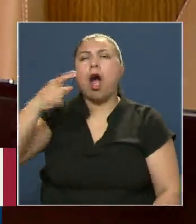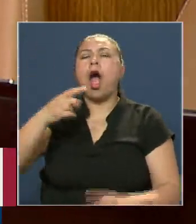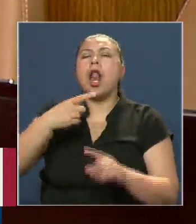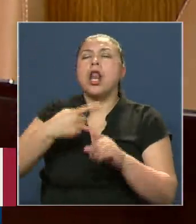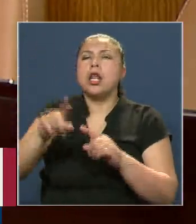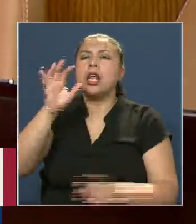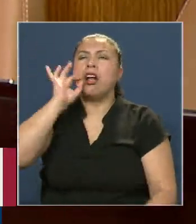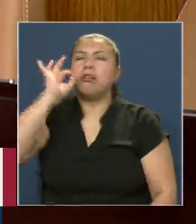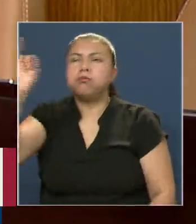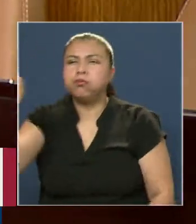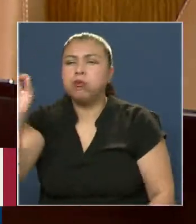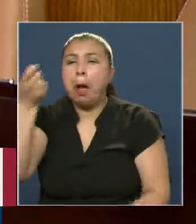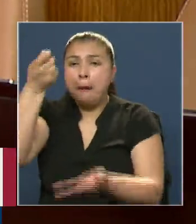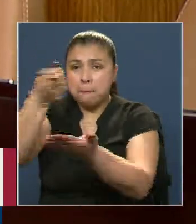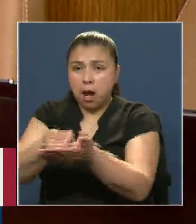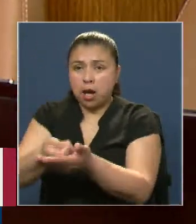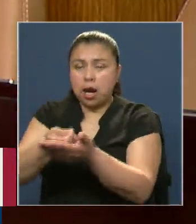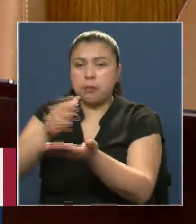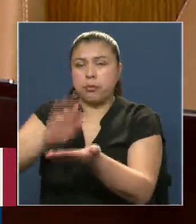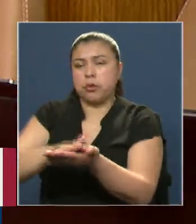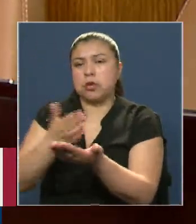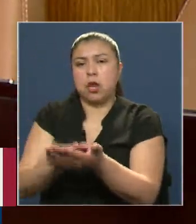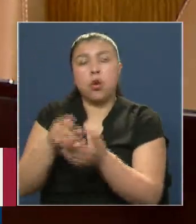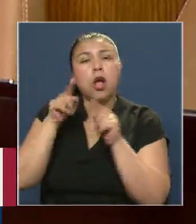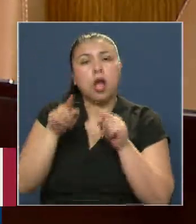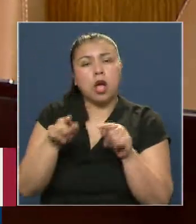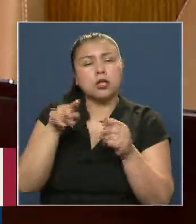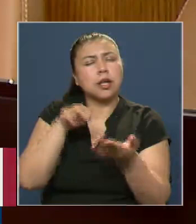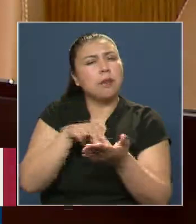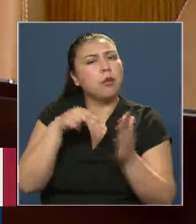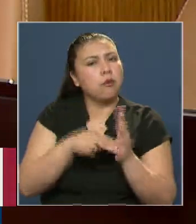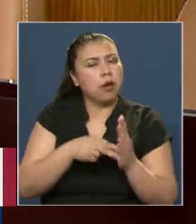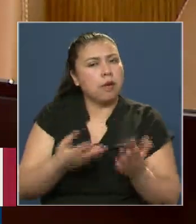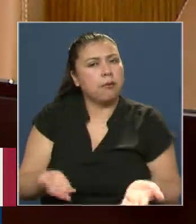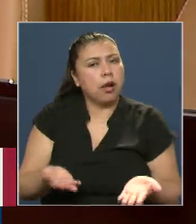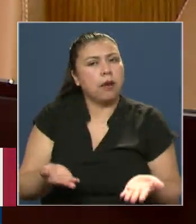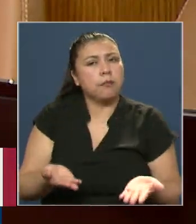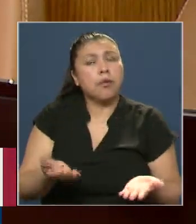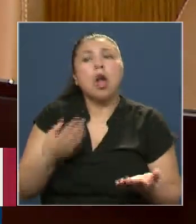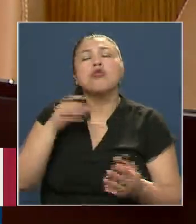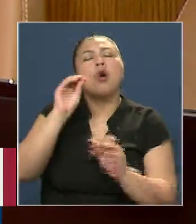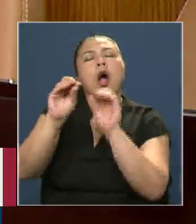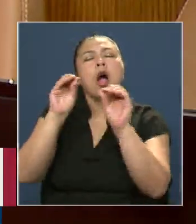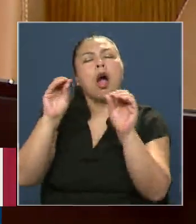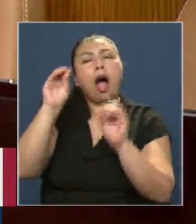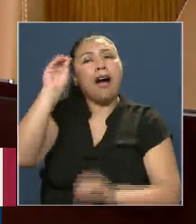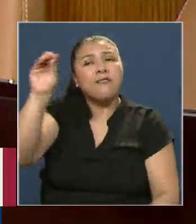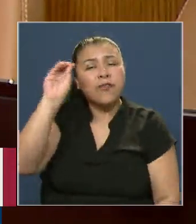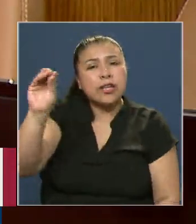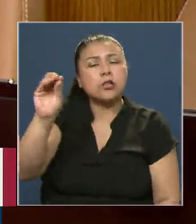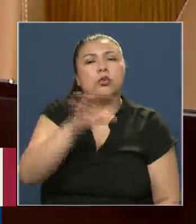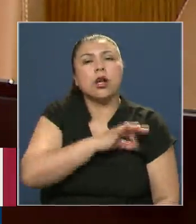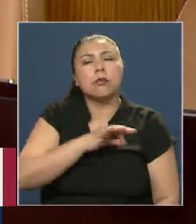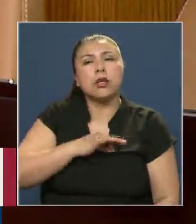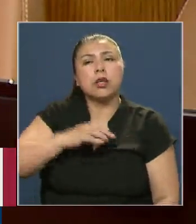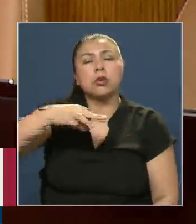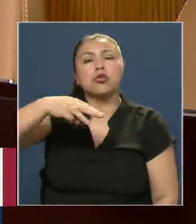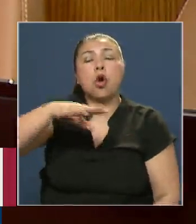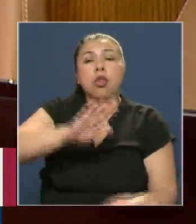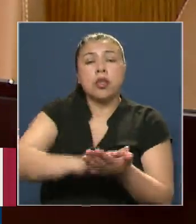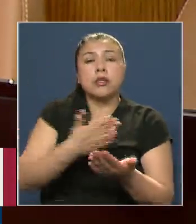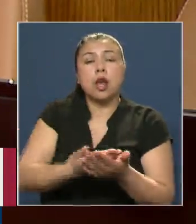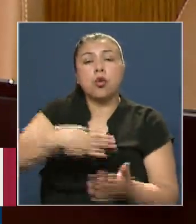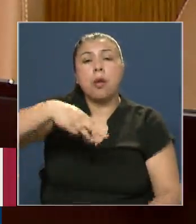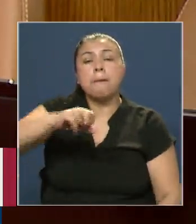pagar por una atención médica. Eso es el problema. Hago un llamado al ministro Mañalich a cumplir su